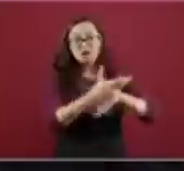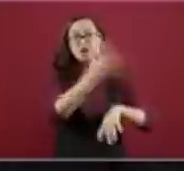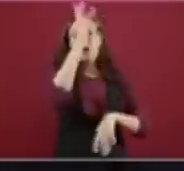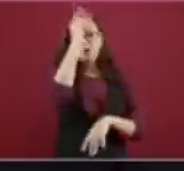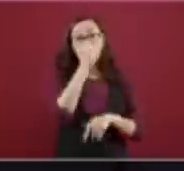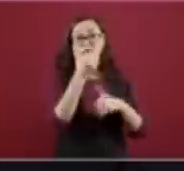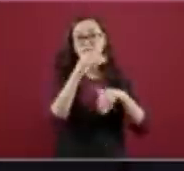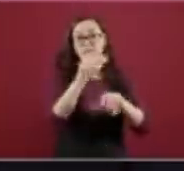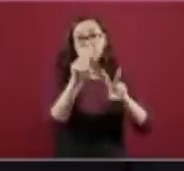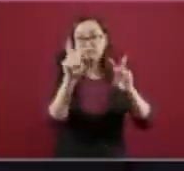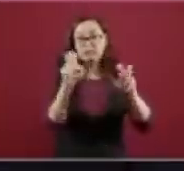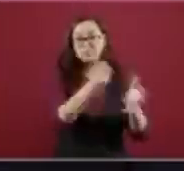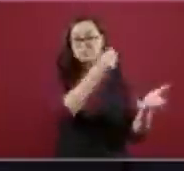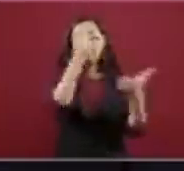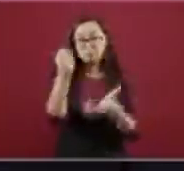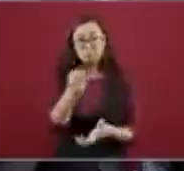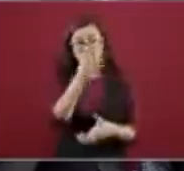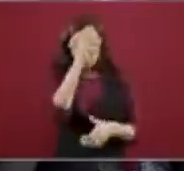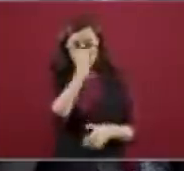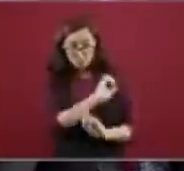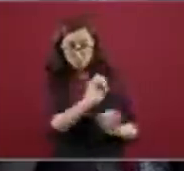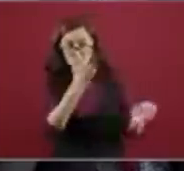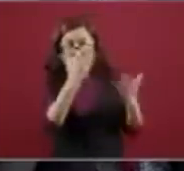de inversión económica.